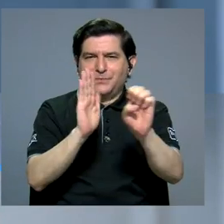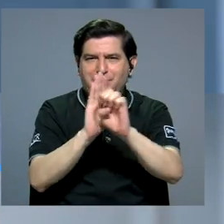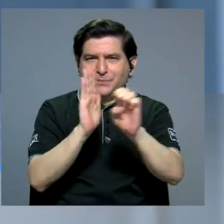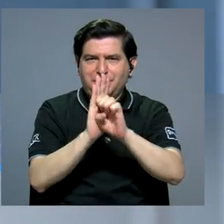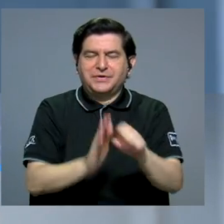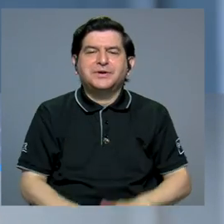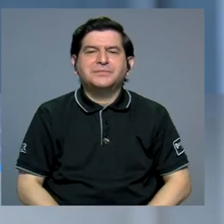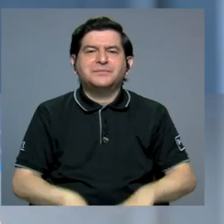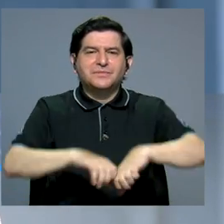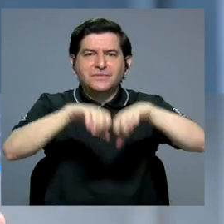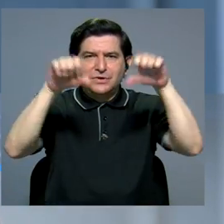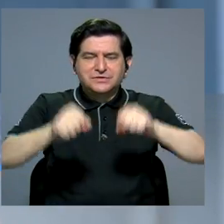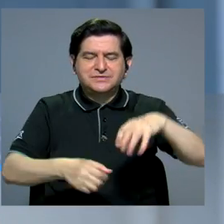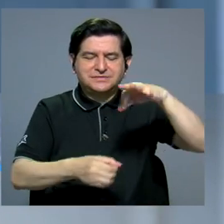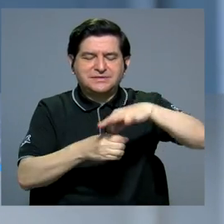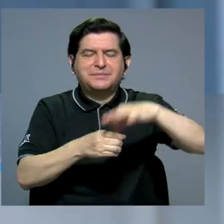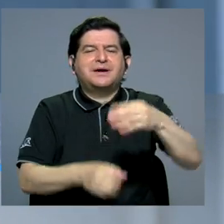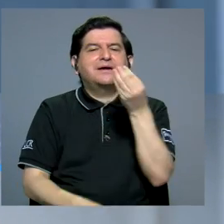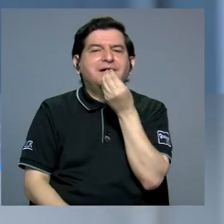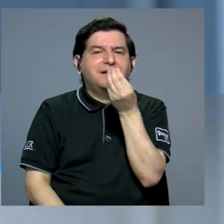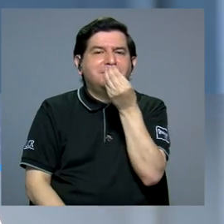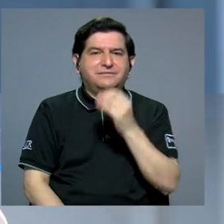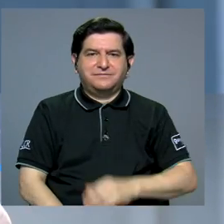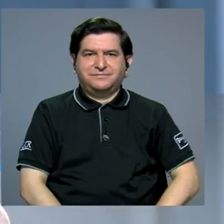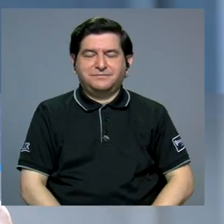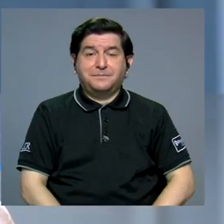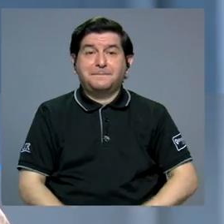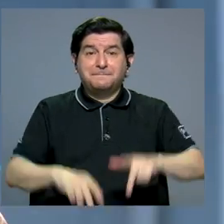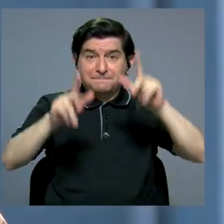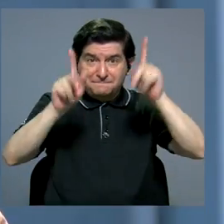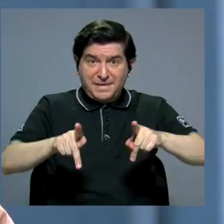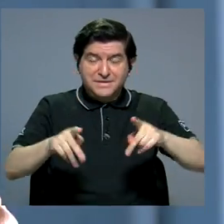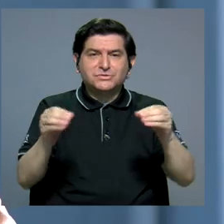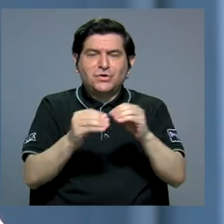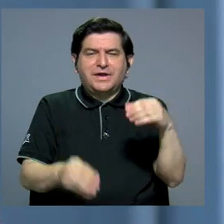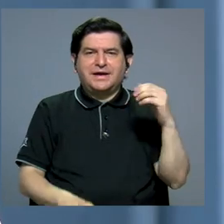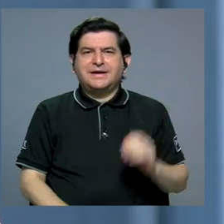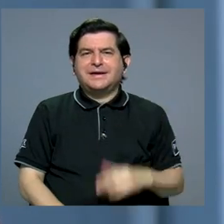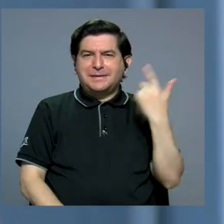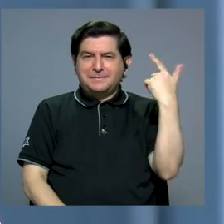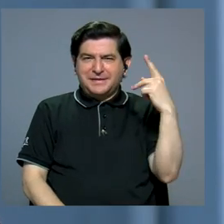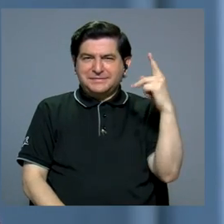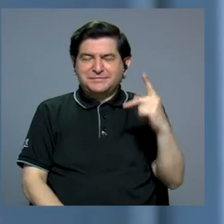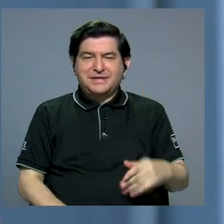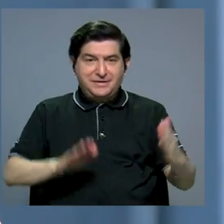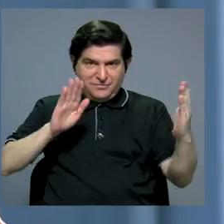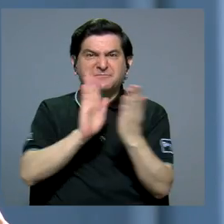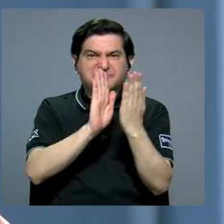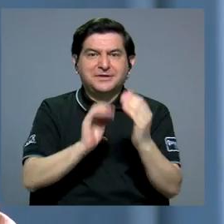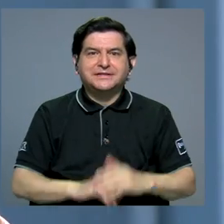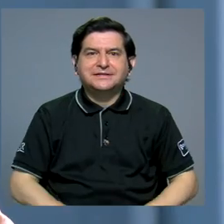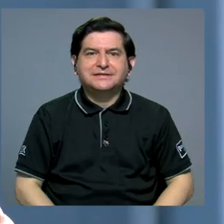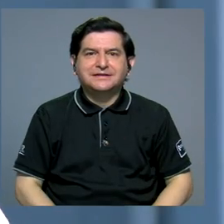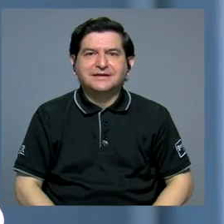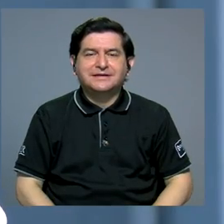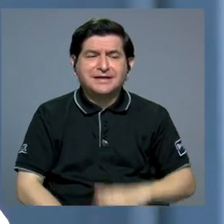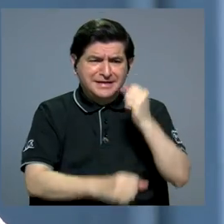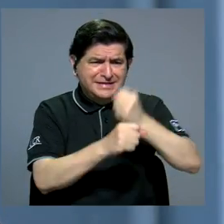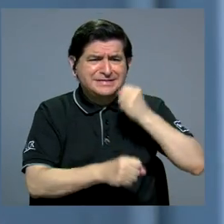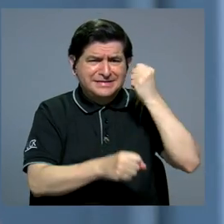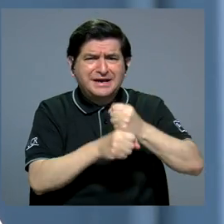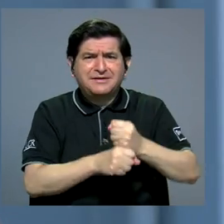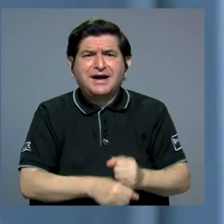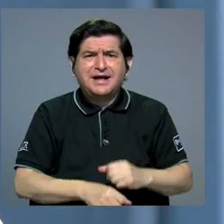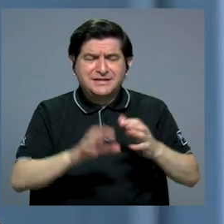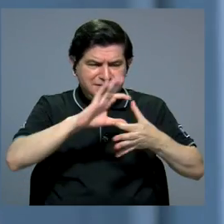ejemplo, en el sistema agroalimentario, la persona que más arriesga, que más, digamos,